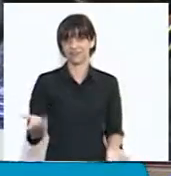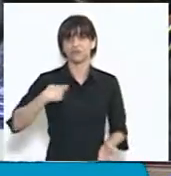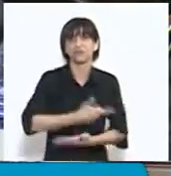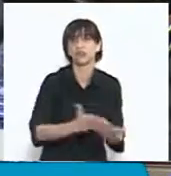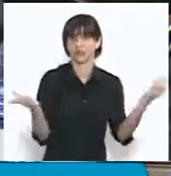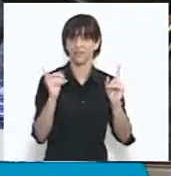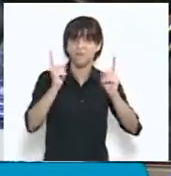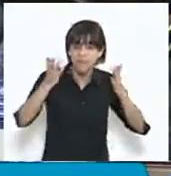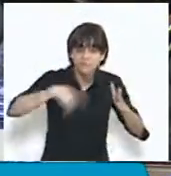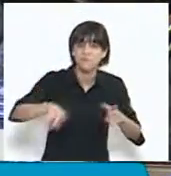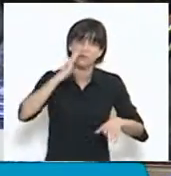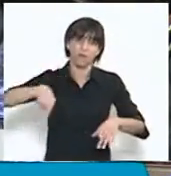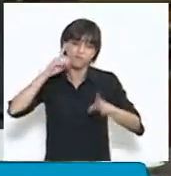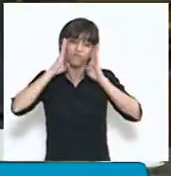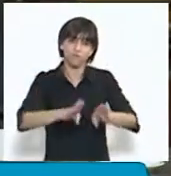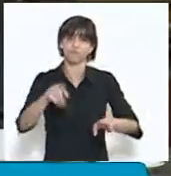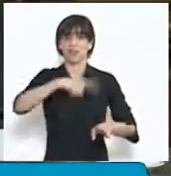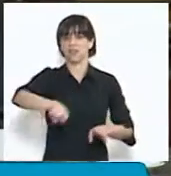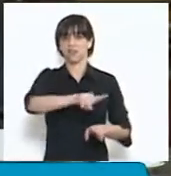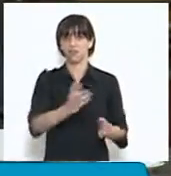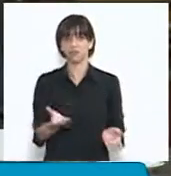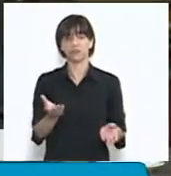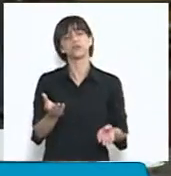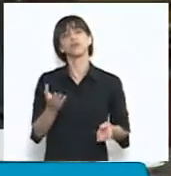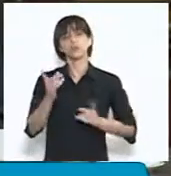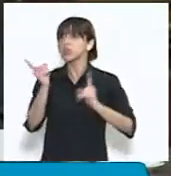acompañamos en general y se han señalado bien nuestras objeciones.